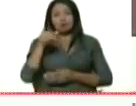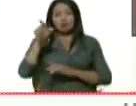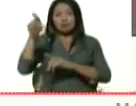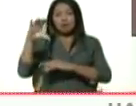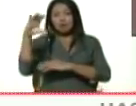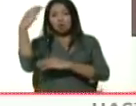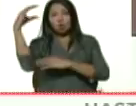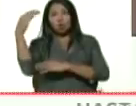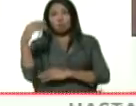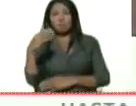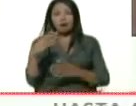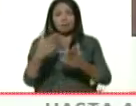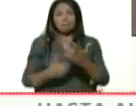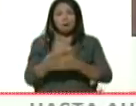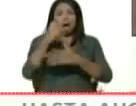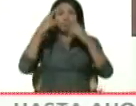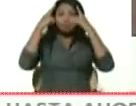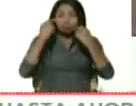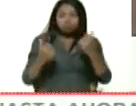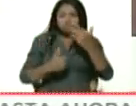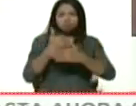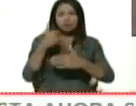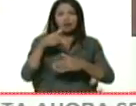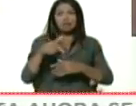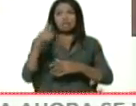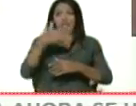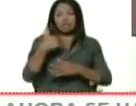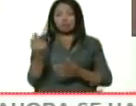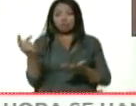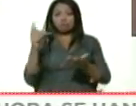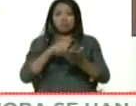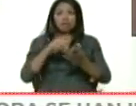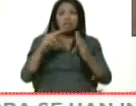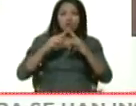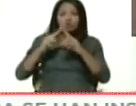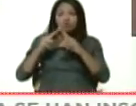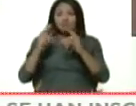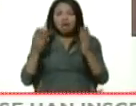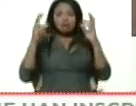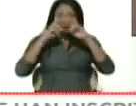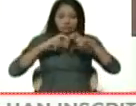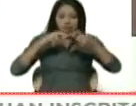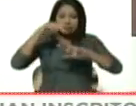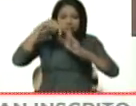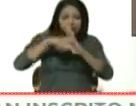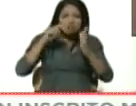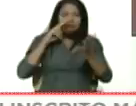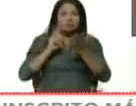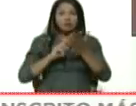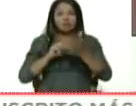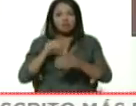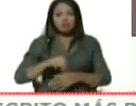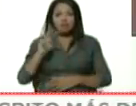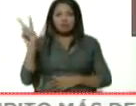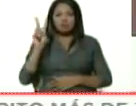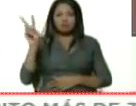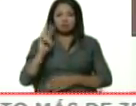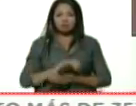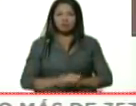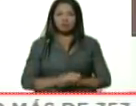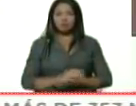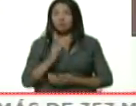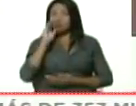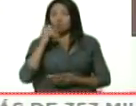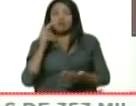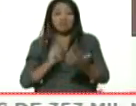mucho más profesionalmente, al que quiera venir a conocer, a estudiar la realidad venezolana, que no es la